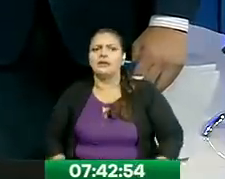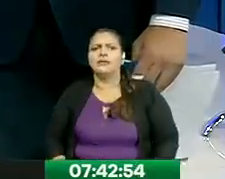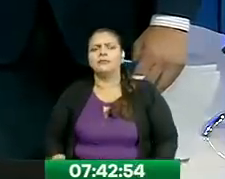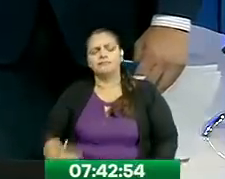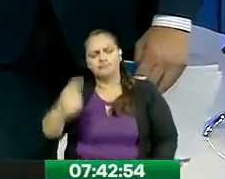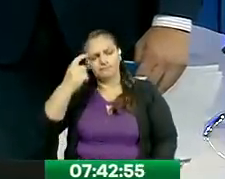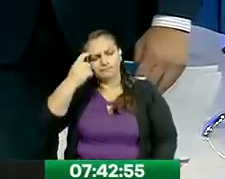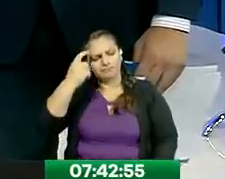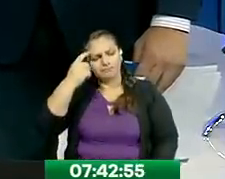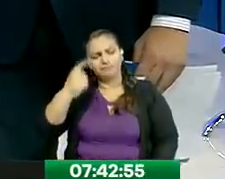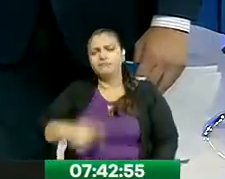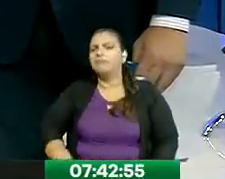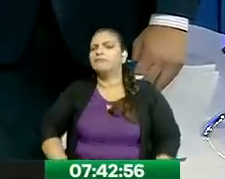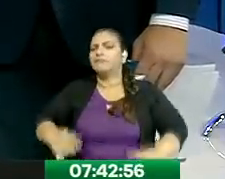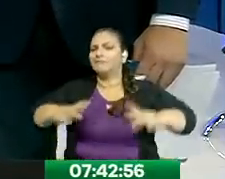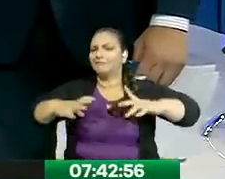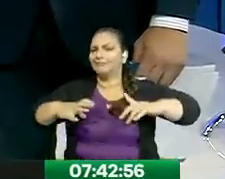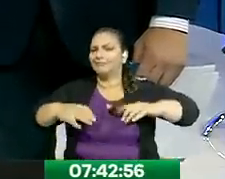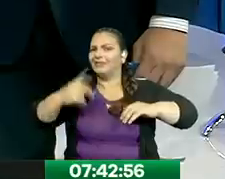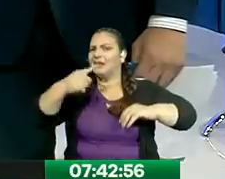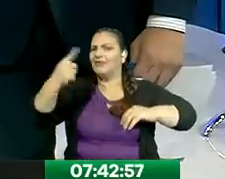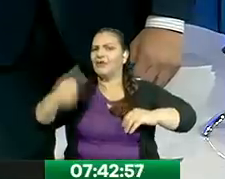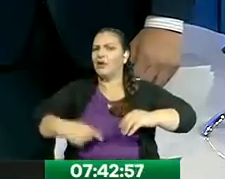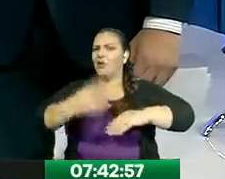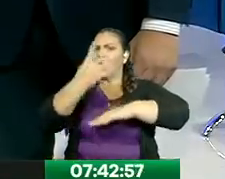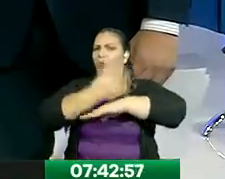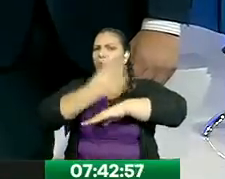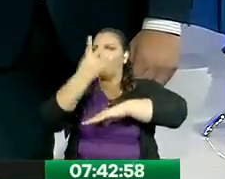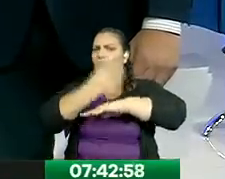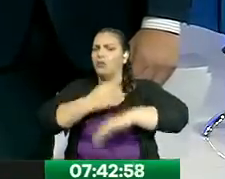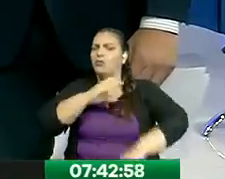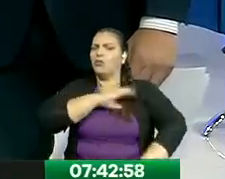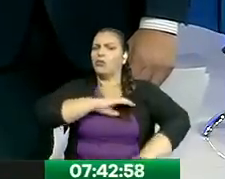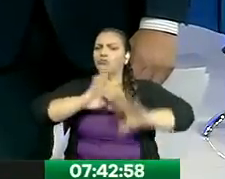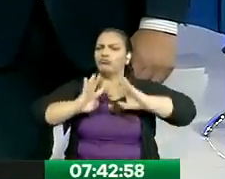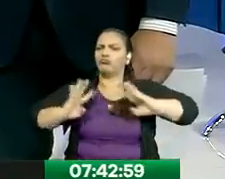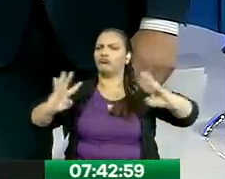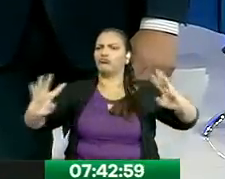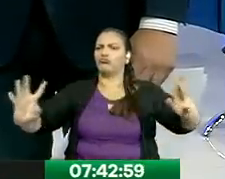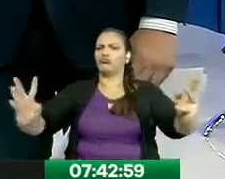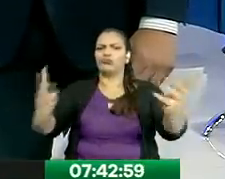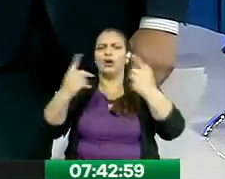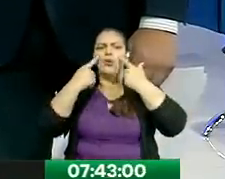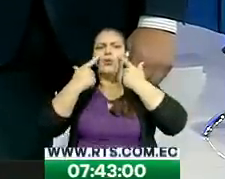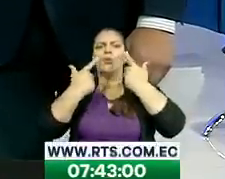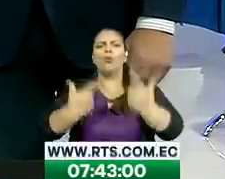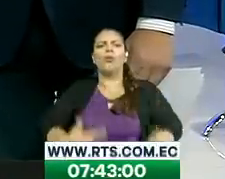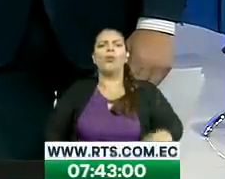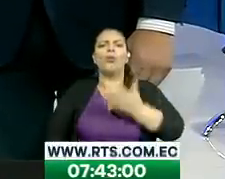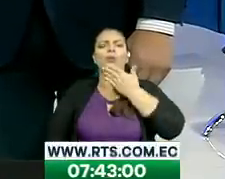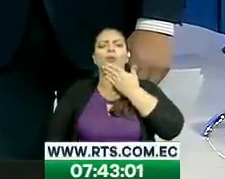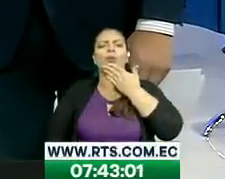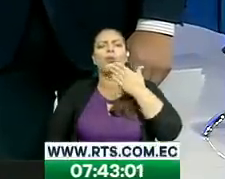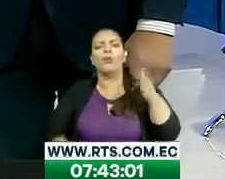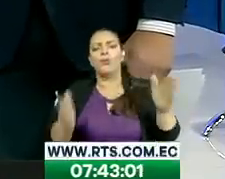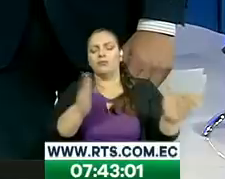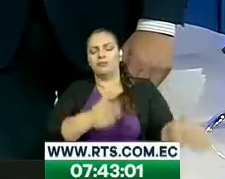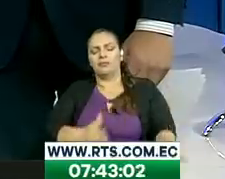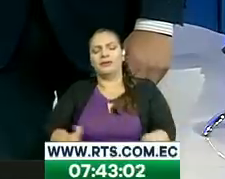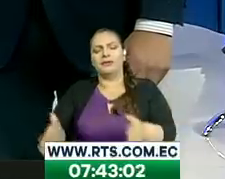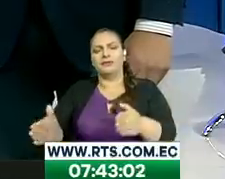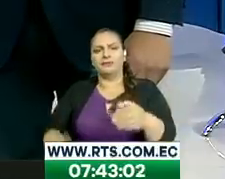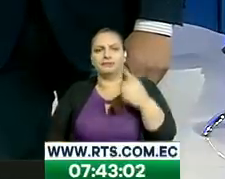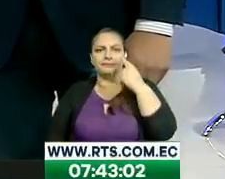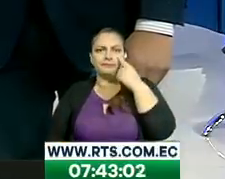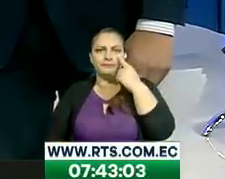este feriado de cuatro días todo está listo para brindar seguridad a los viajeros y a quienes se queden en sus respectivas ciudades